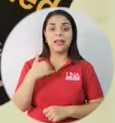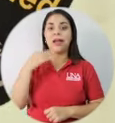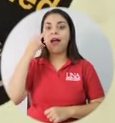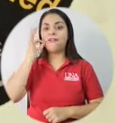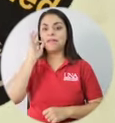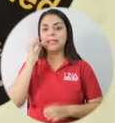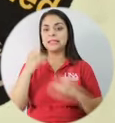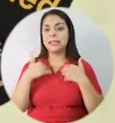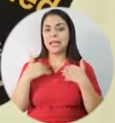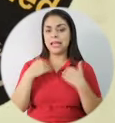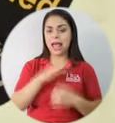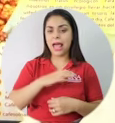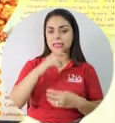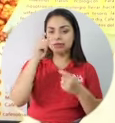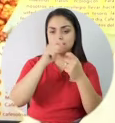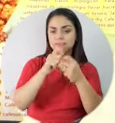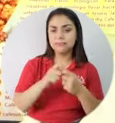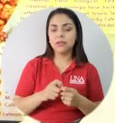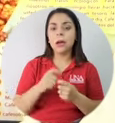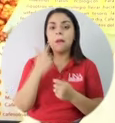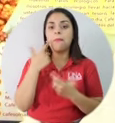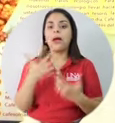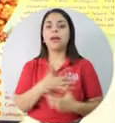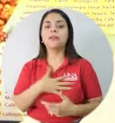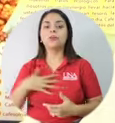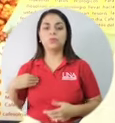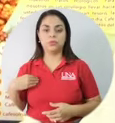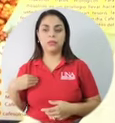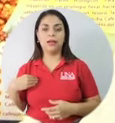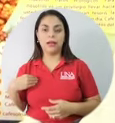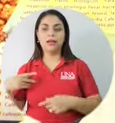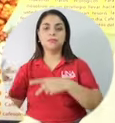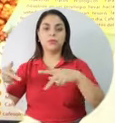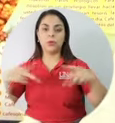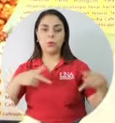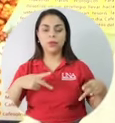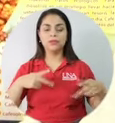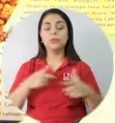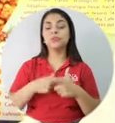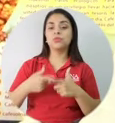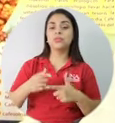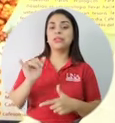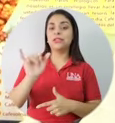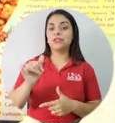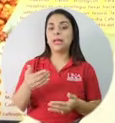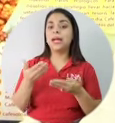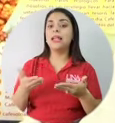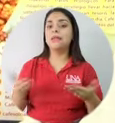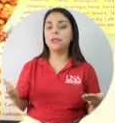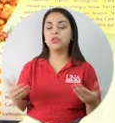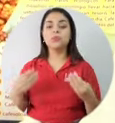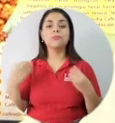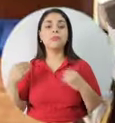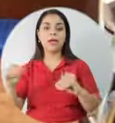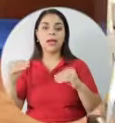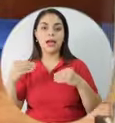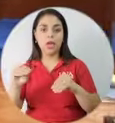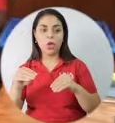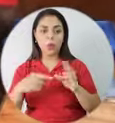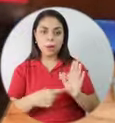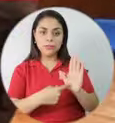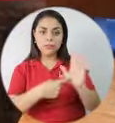que tener esas características particulares para hacerlo atractivo como decisión de compra. Y ahí es donde estas elementos de mercadeo, de presentar